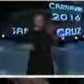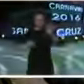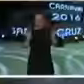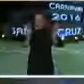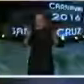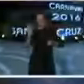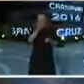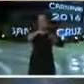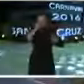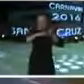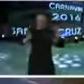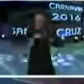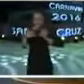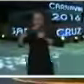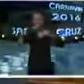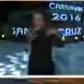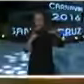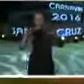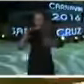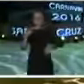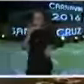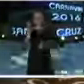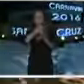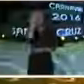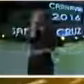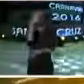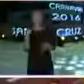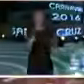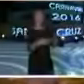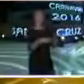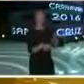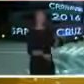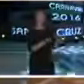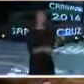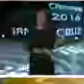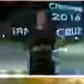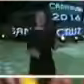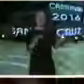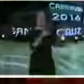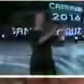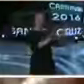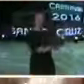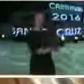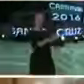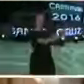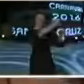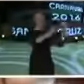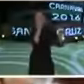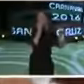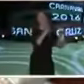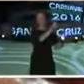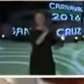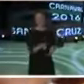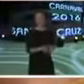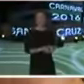dorada. Que cuando llega carnavales y veo las esquinas, la dejo toda decorada.